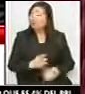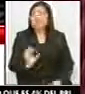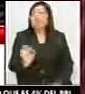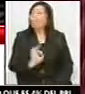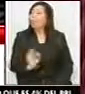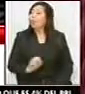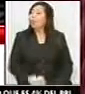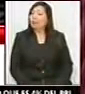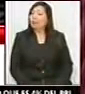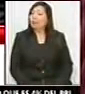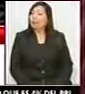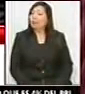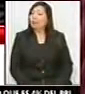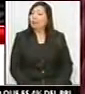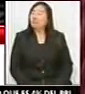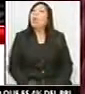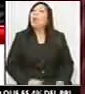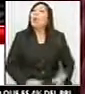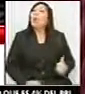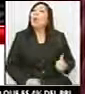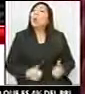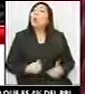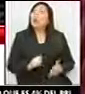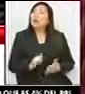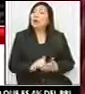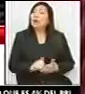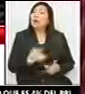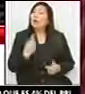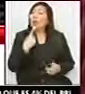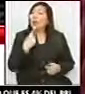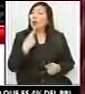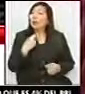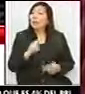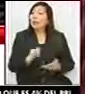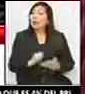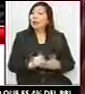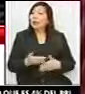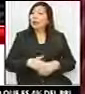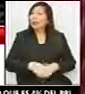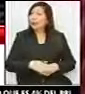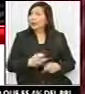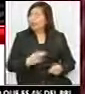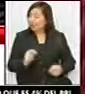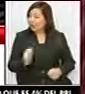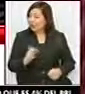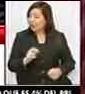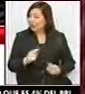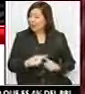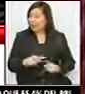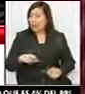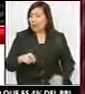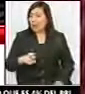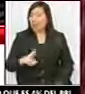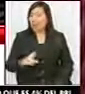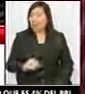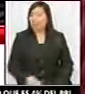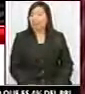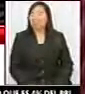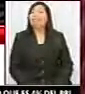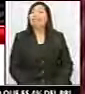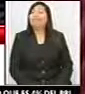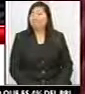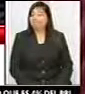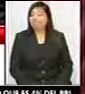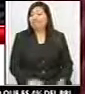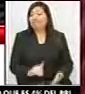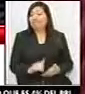presidenta. ¿Cuál fue la justificación de Curi y usted para pedir el control del penal Sarita Colonia en el año 2008? No fue